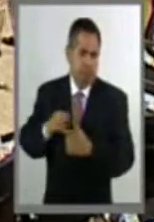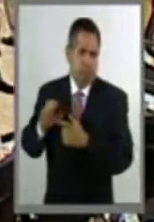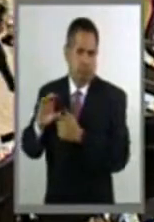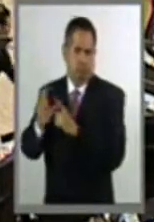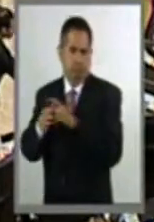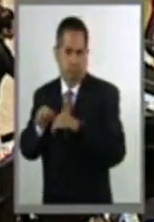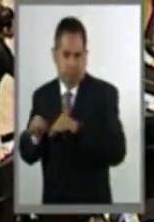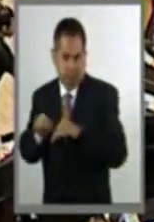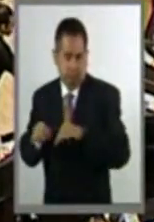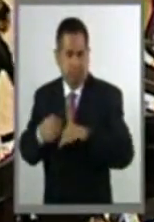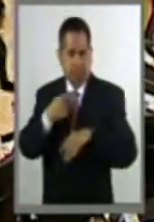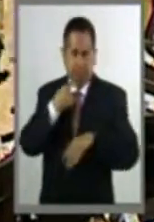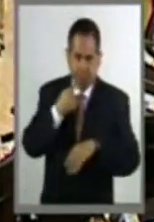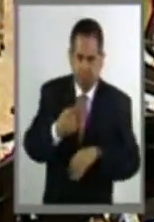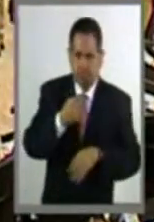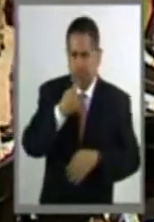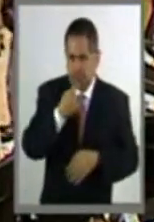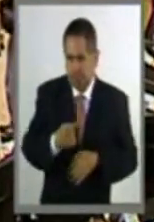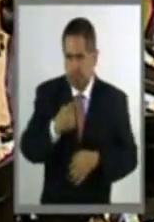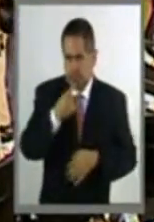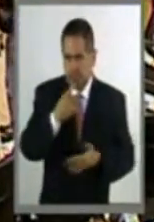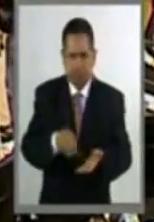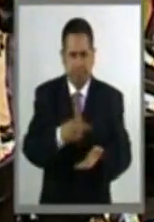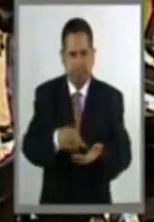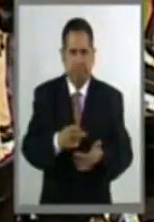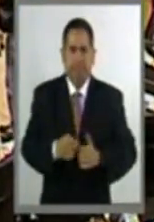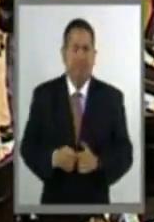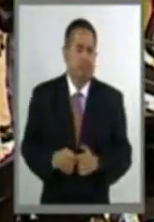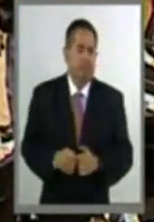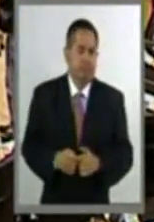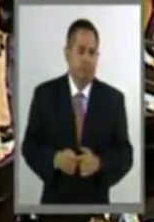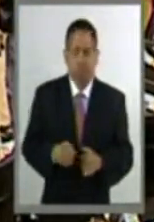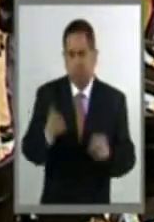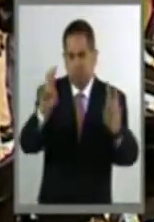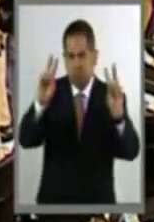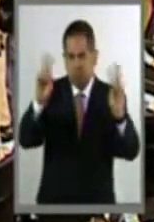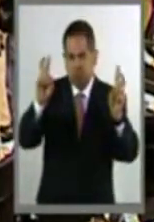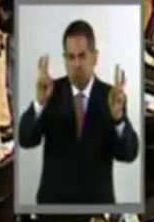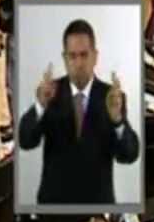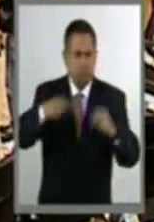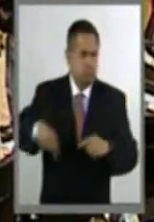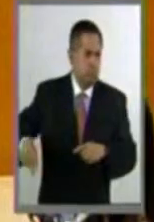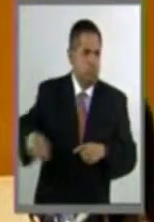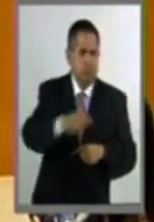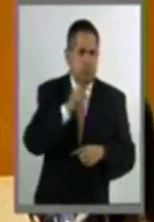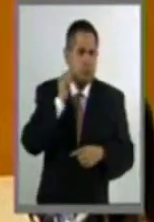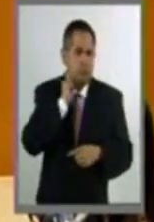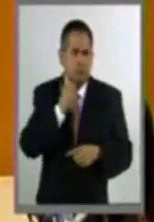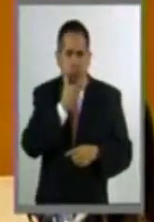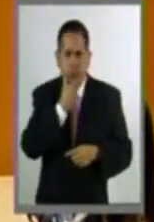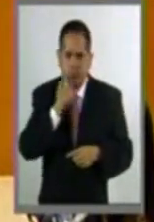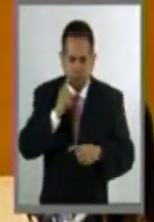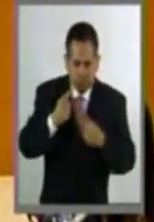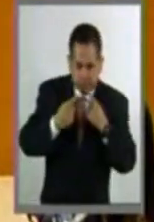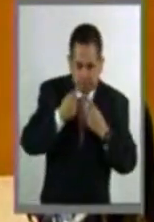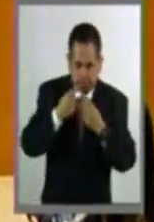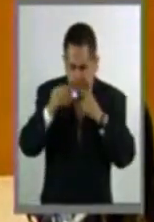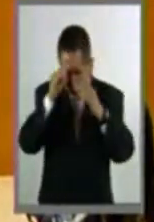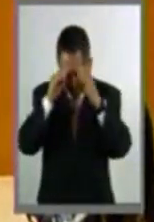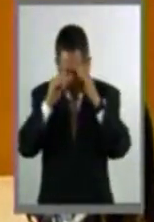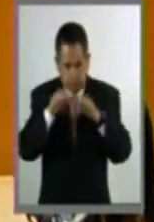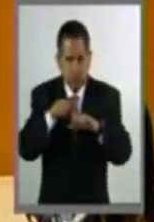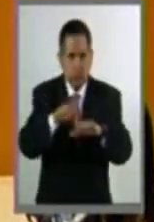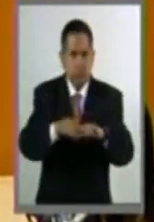y también es un tema que nos ha ocupado a muchas senadoras y senadores y que tiene que ver con el tema